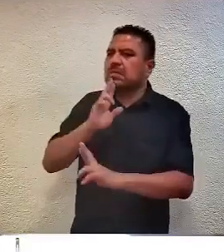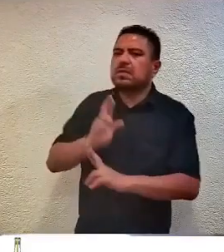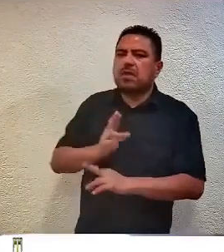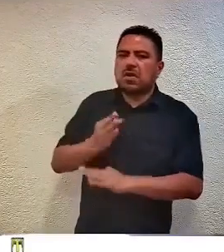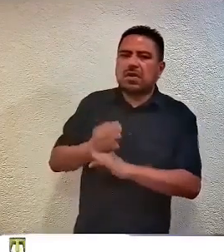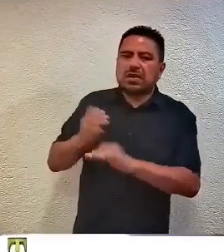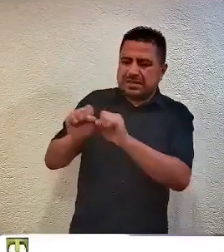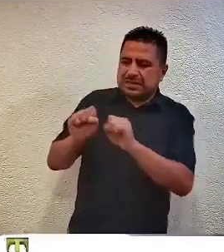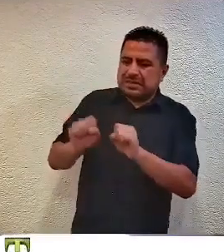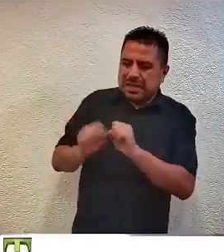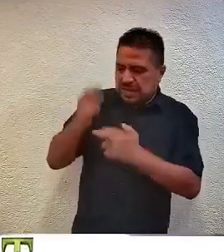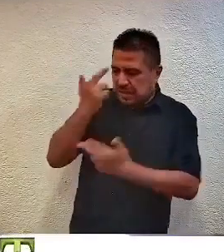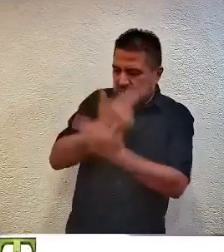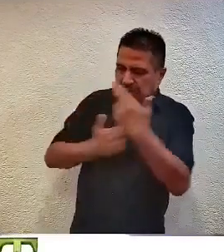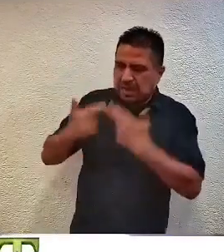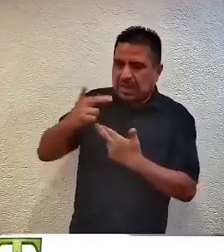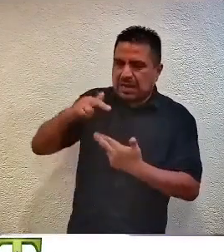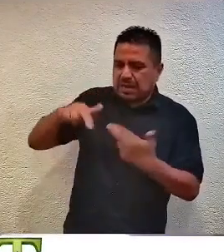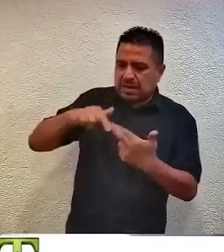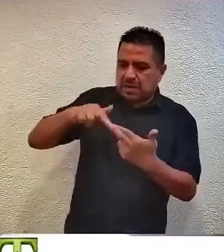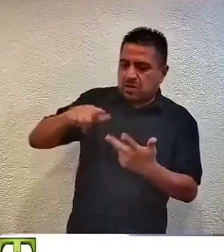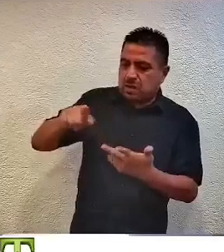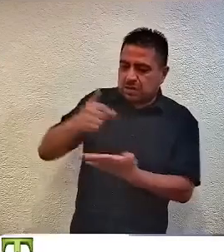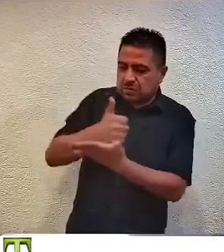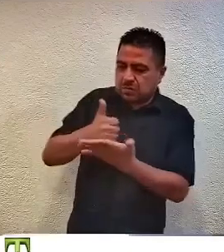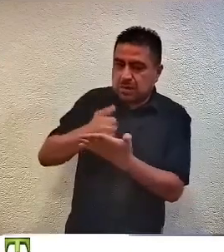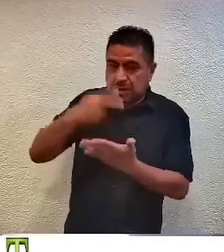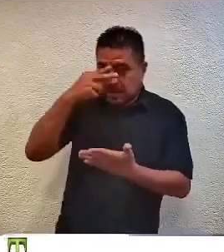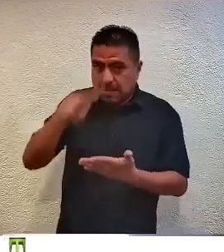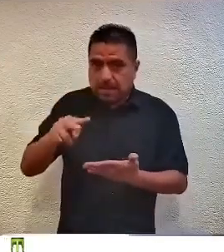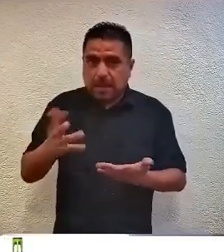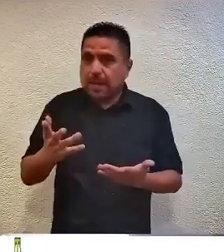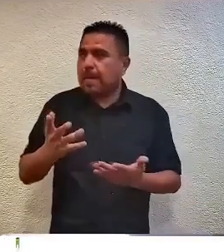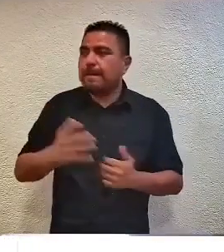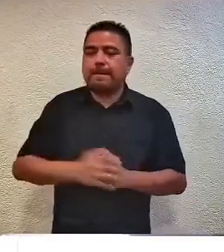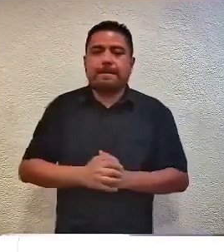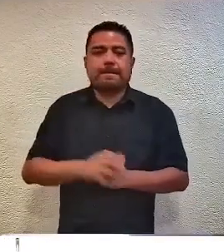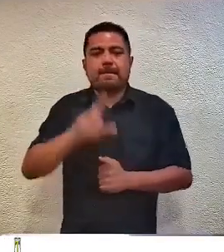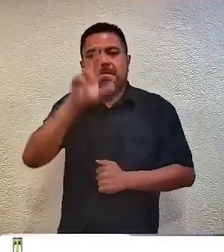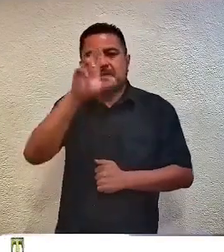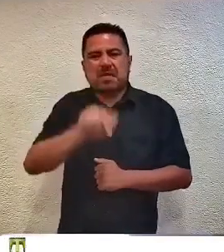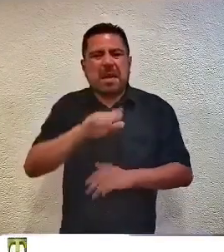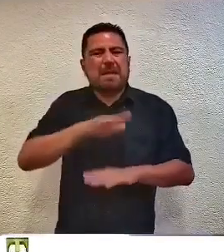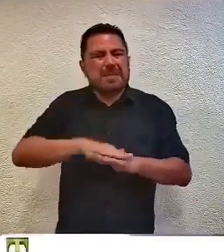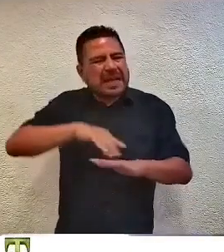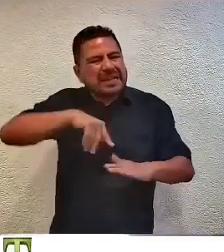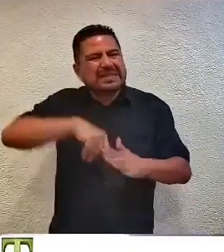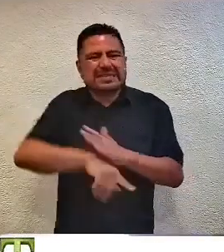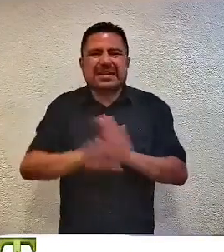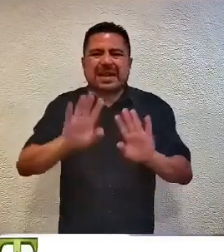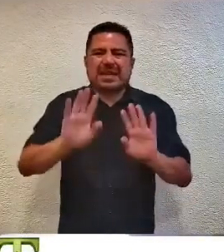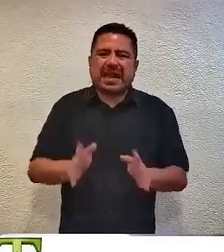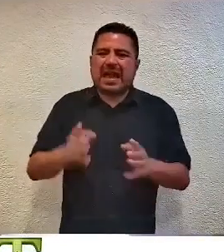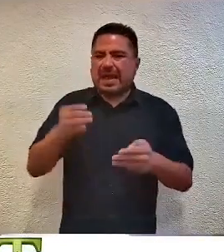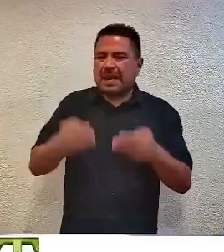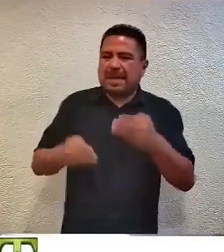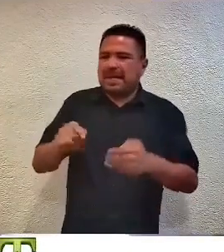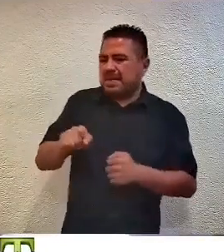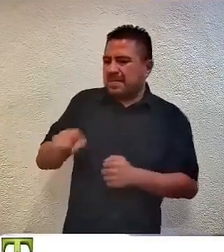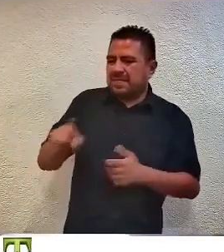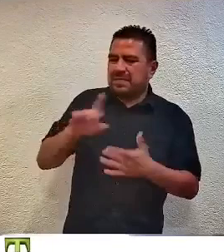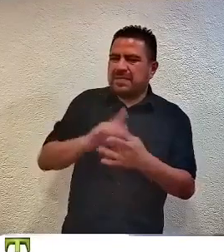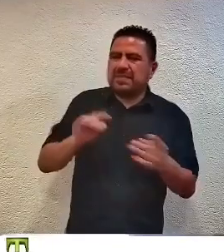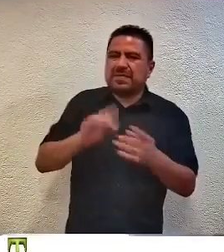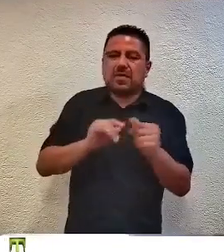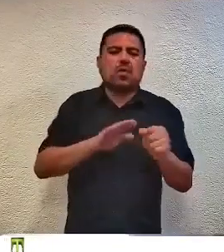sala revisora, la Sala Regional Ciudad de México, y no abundaré porque ya el magistrado Betancourt señaló